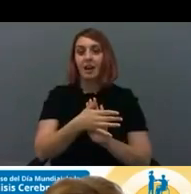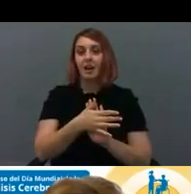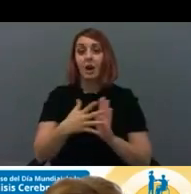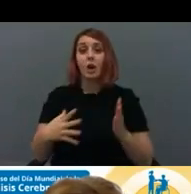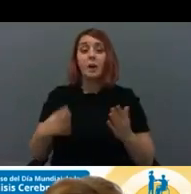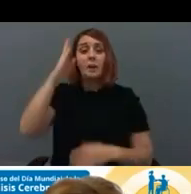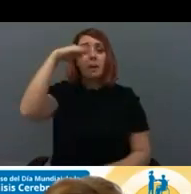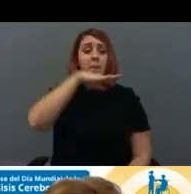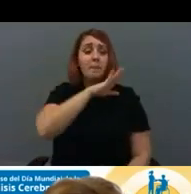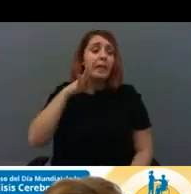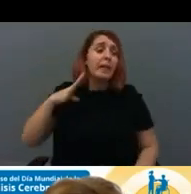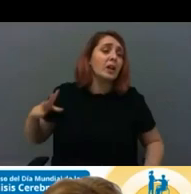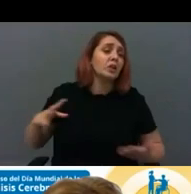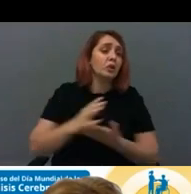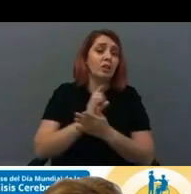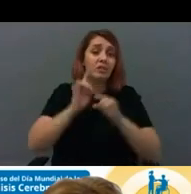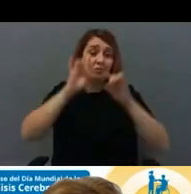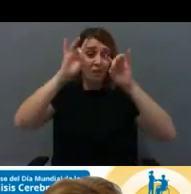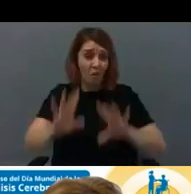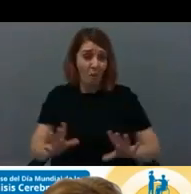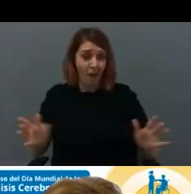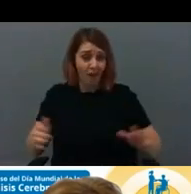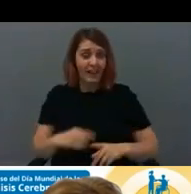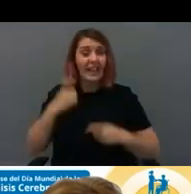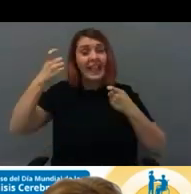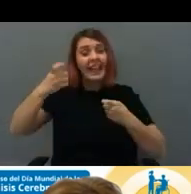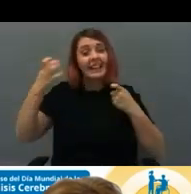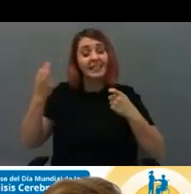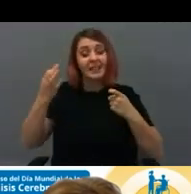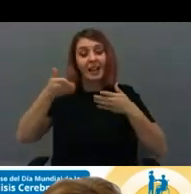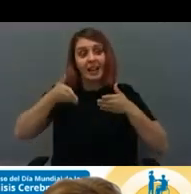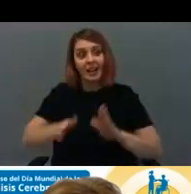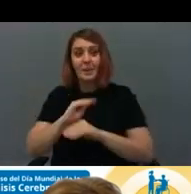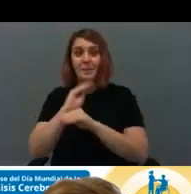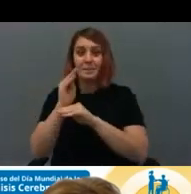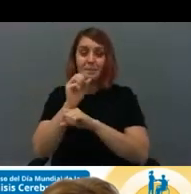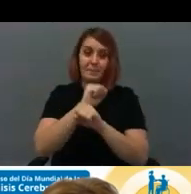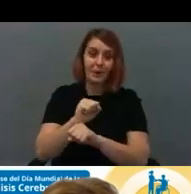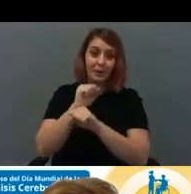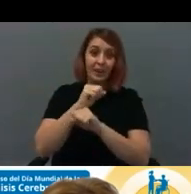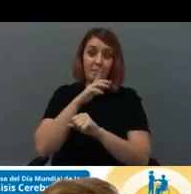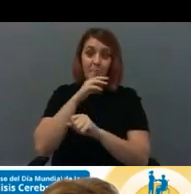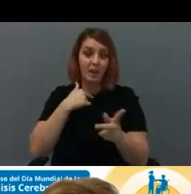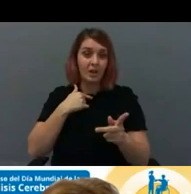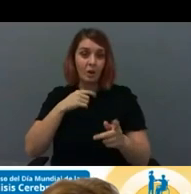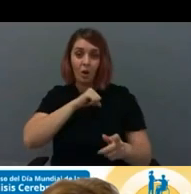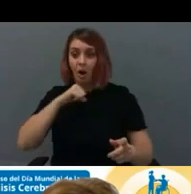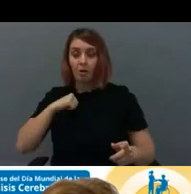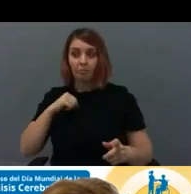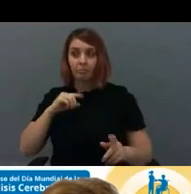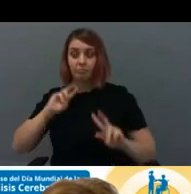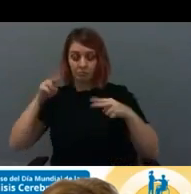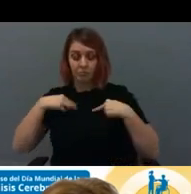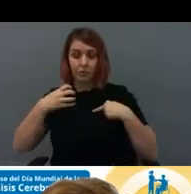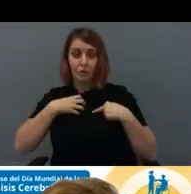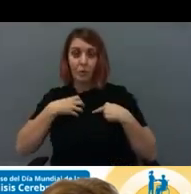que todos los padres creo que estamos igual, o sea, intentamos protegerles ya que ellos no se pueden valer por ellos mismos